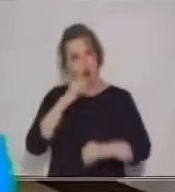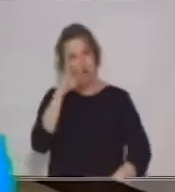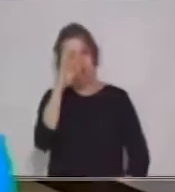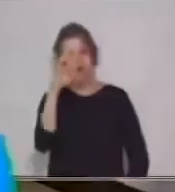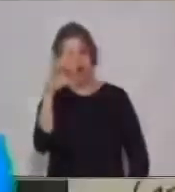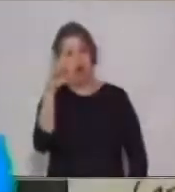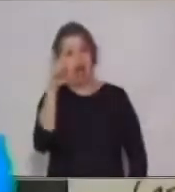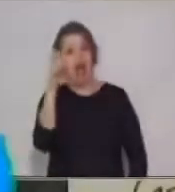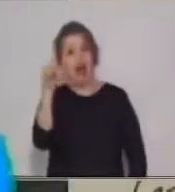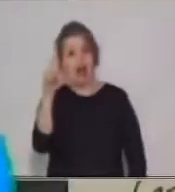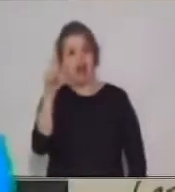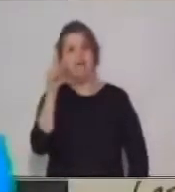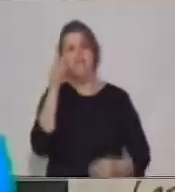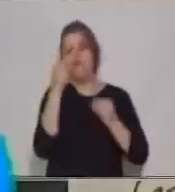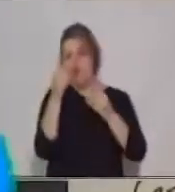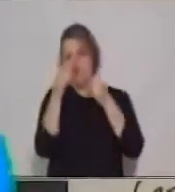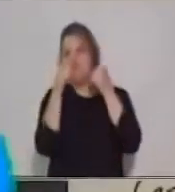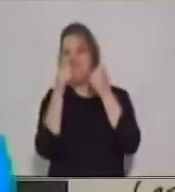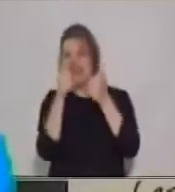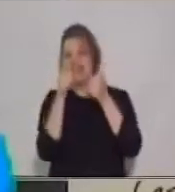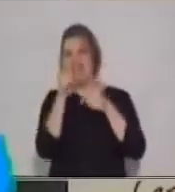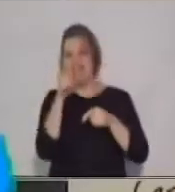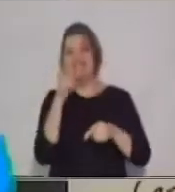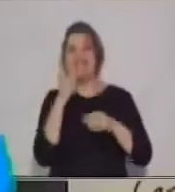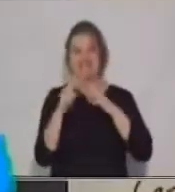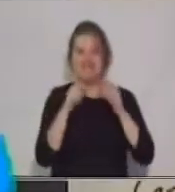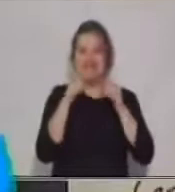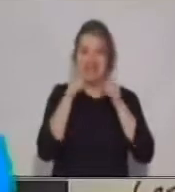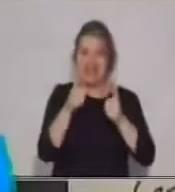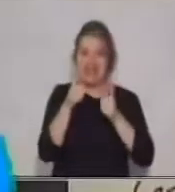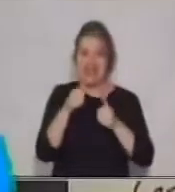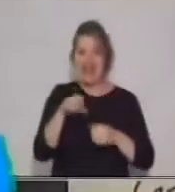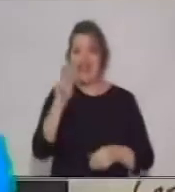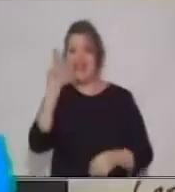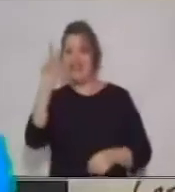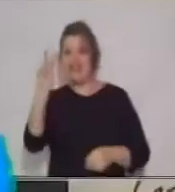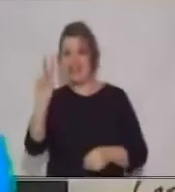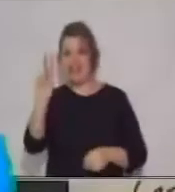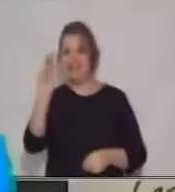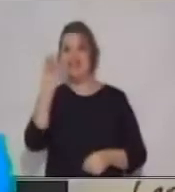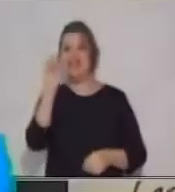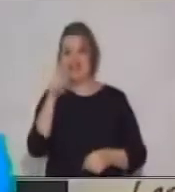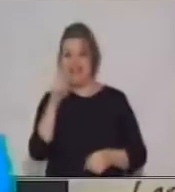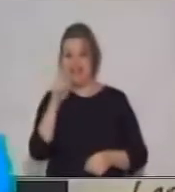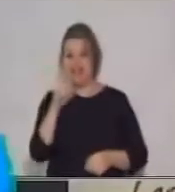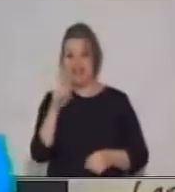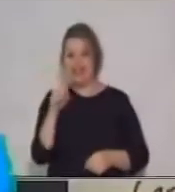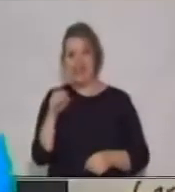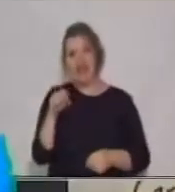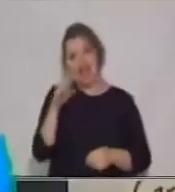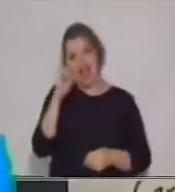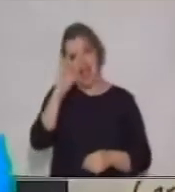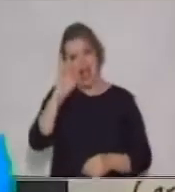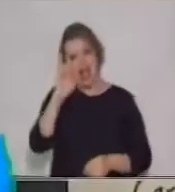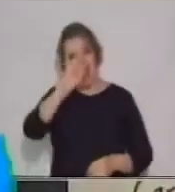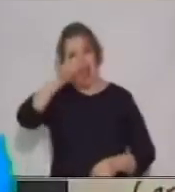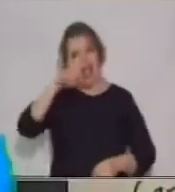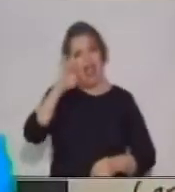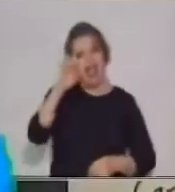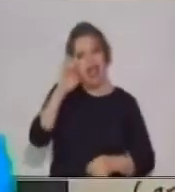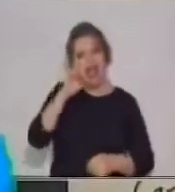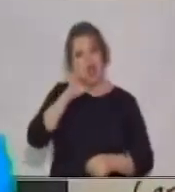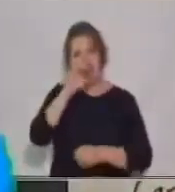Muy bien, Y. Este es nuestro eje focal. ¿Por qué es nuestro eje